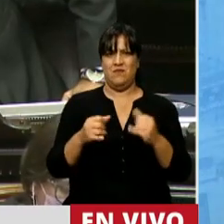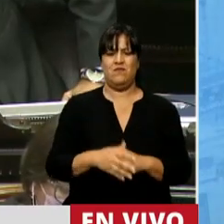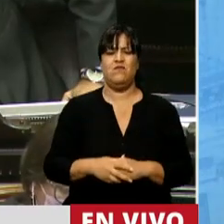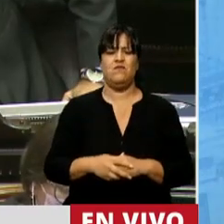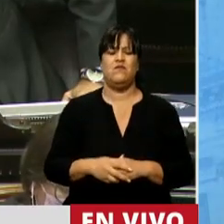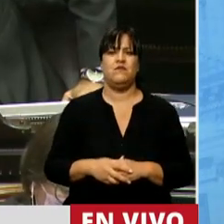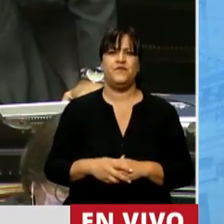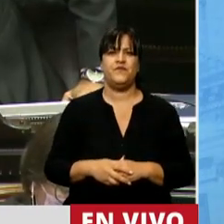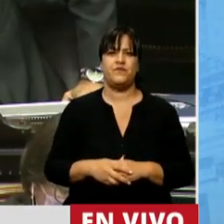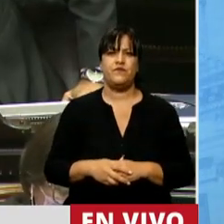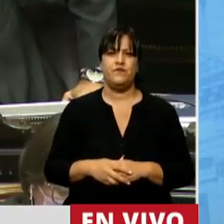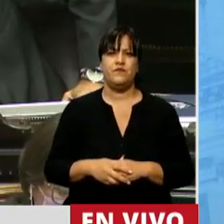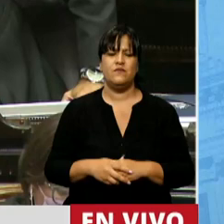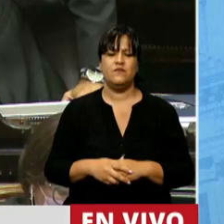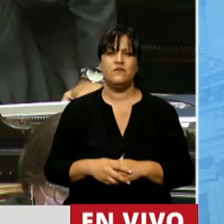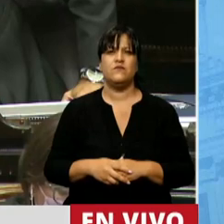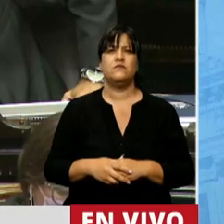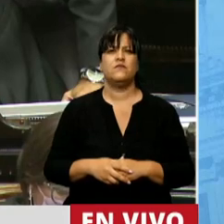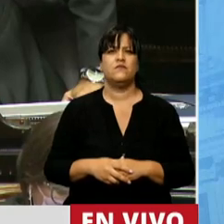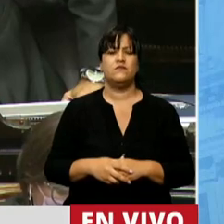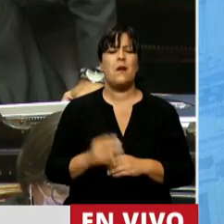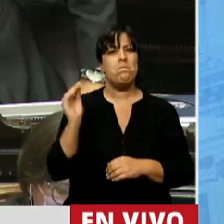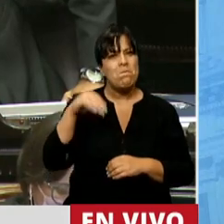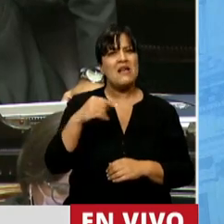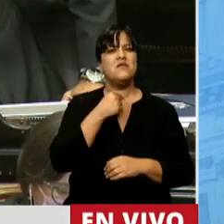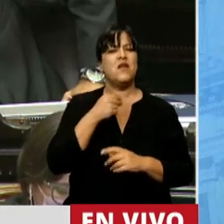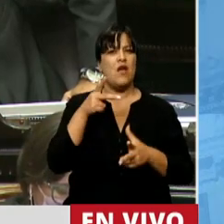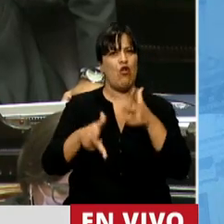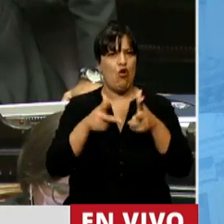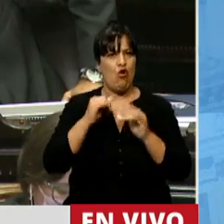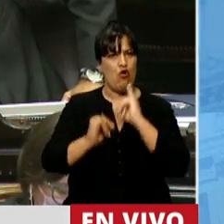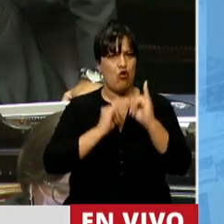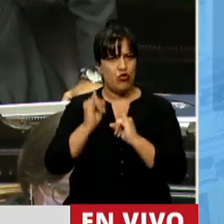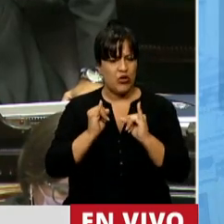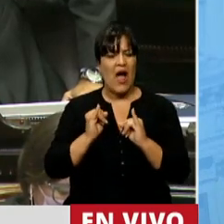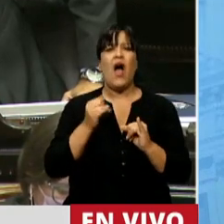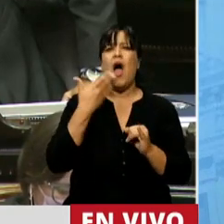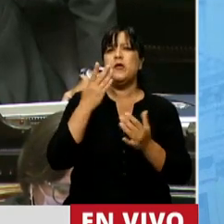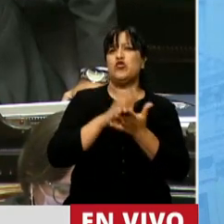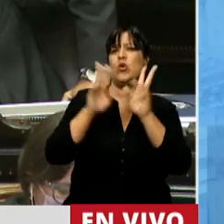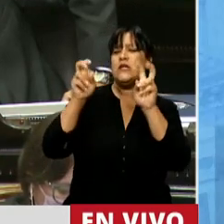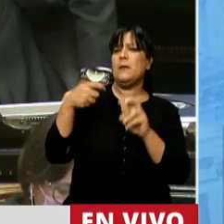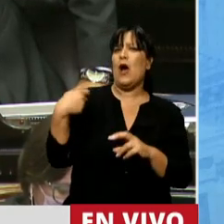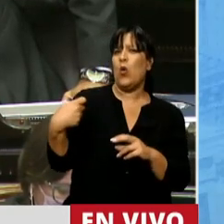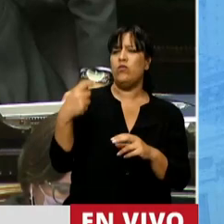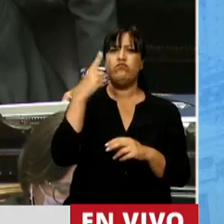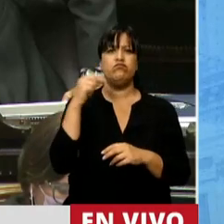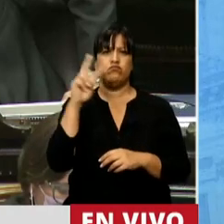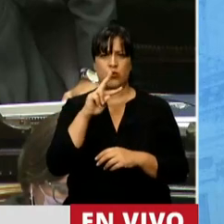señor presidente. También quiero contarle, señor presidente, cuando me hablan de los jubilados y las